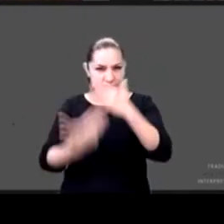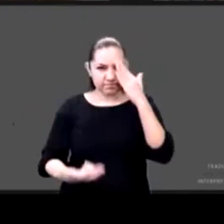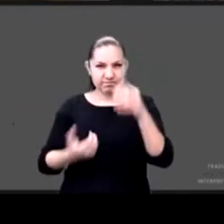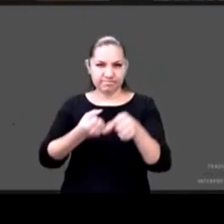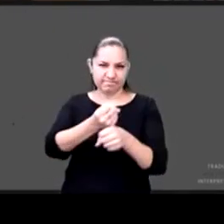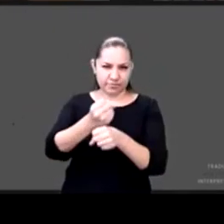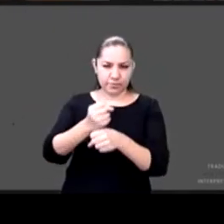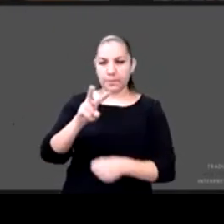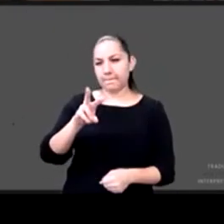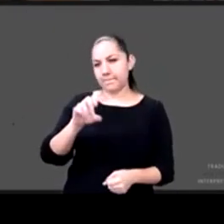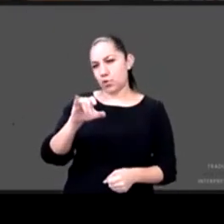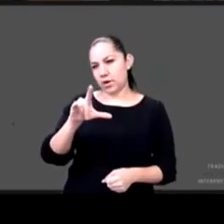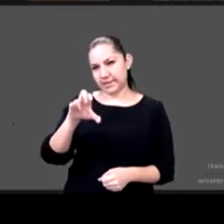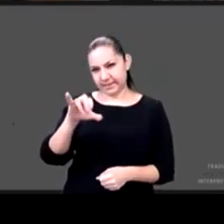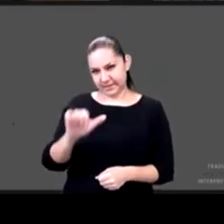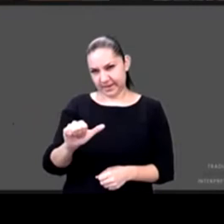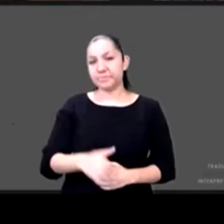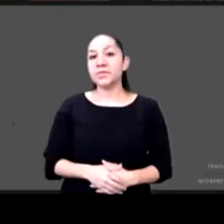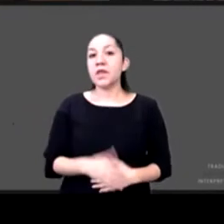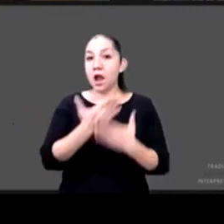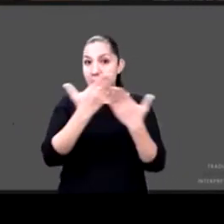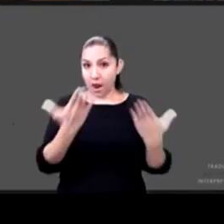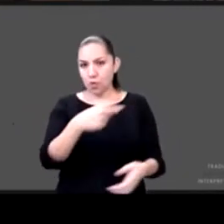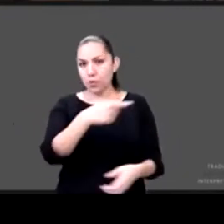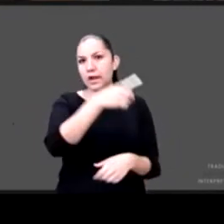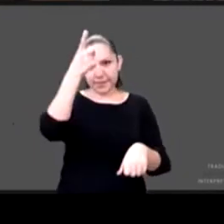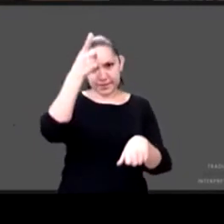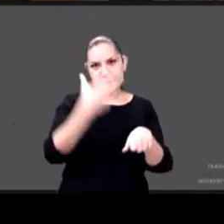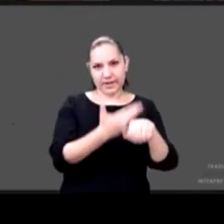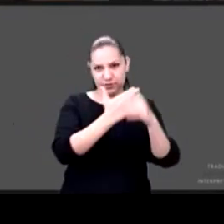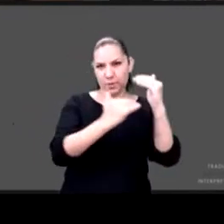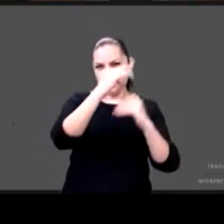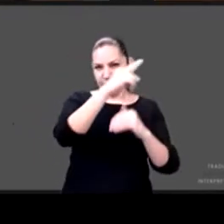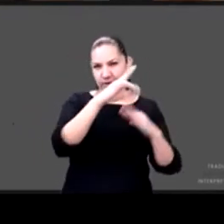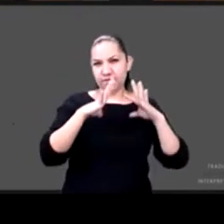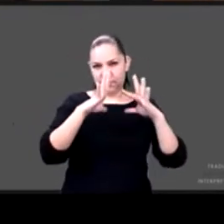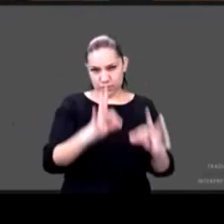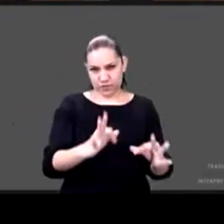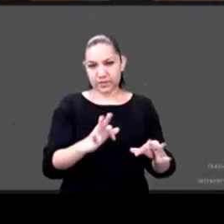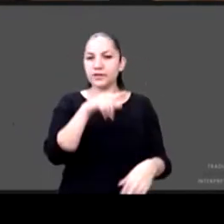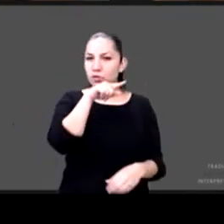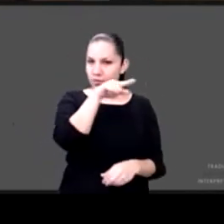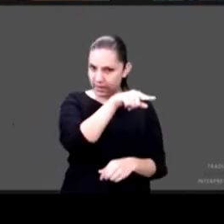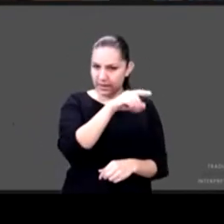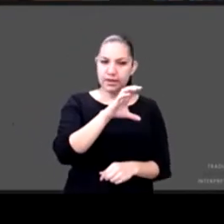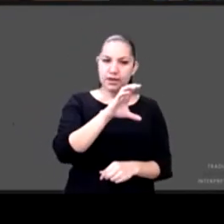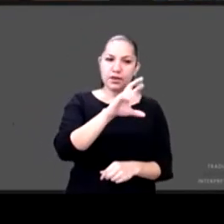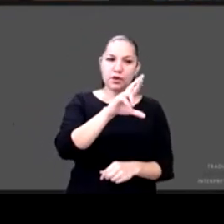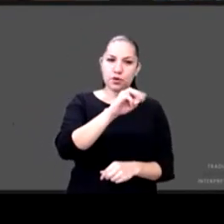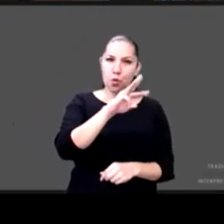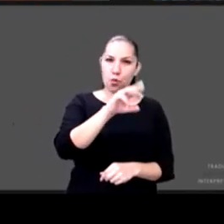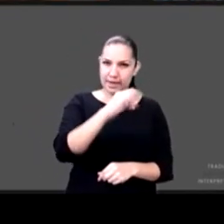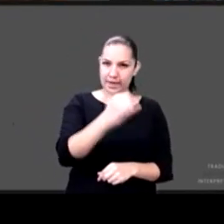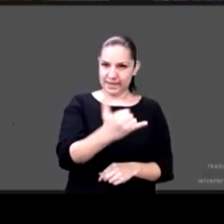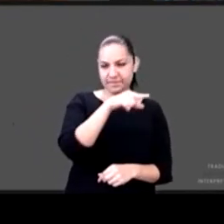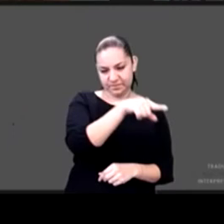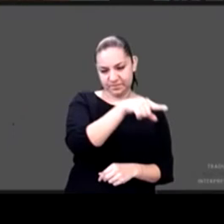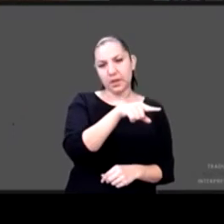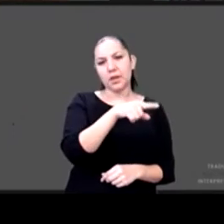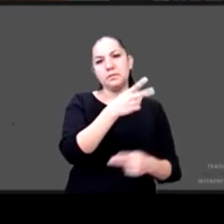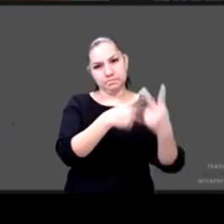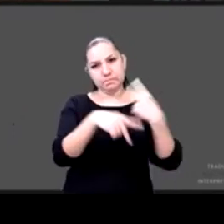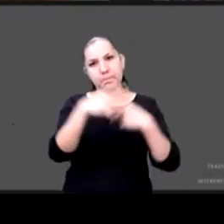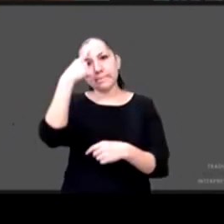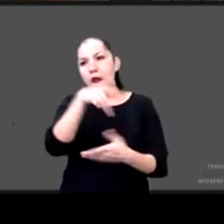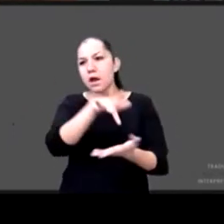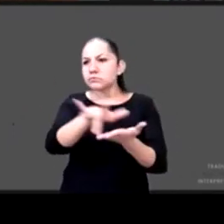Crowley, directora ejecutiva de la Fundación, la cual atiende a niñas, niños y jóvenes en situación de calle y a sus